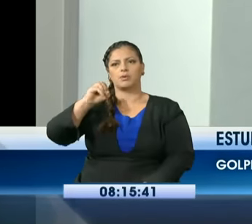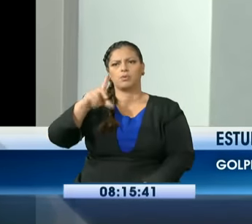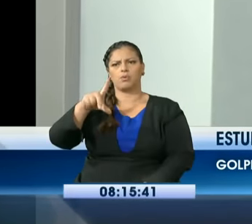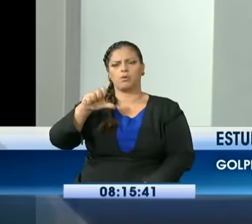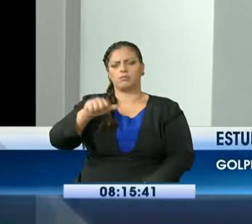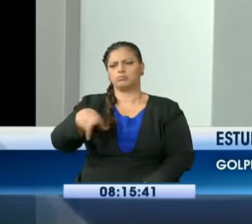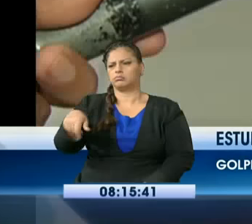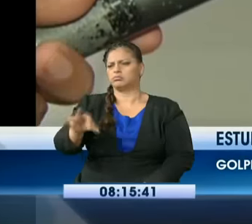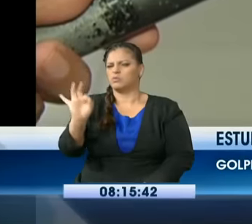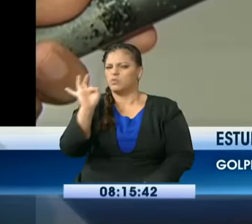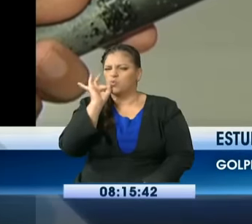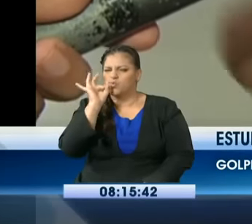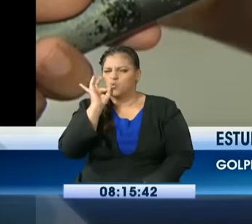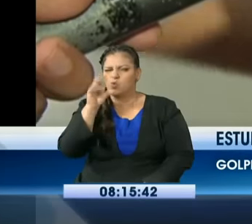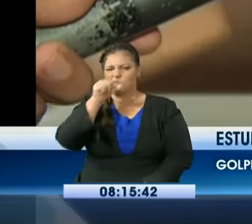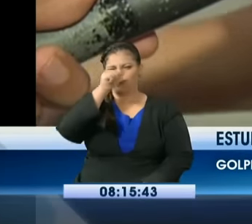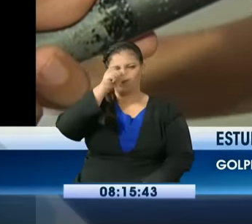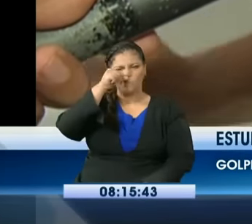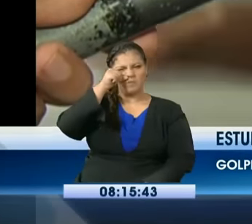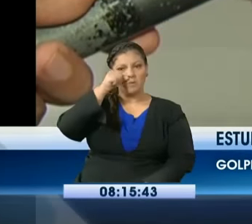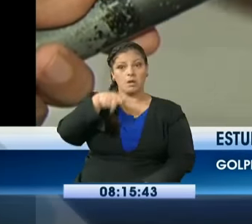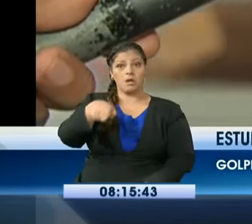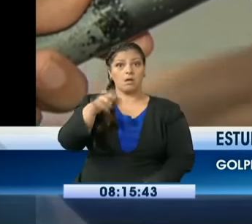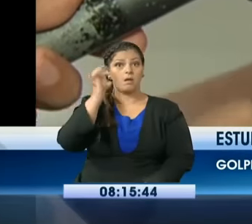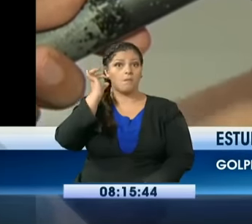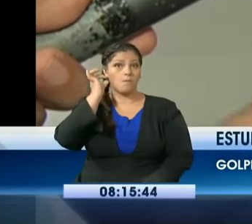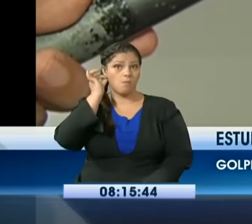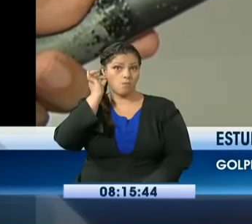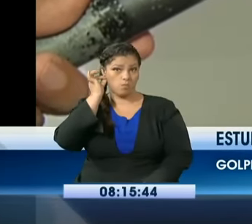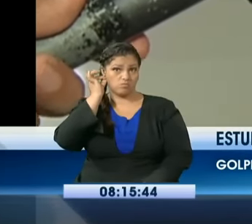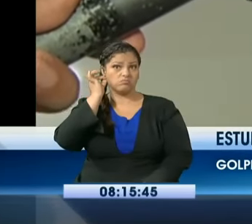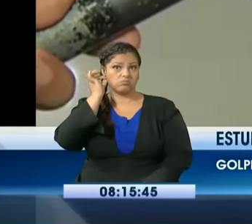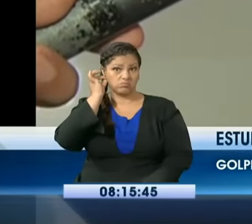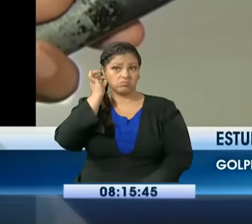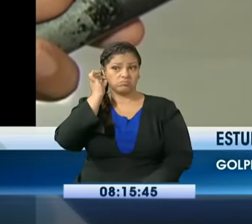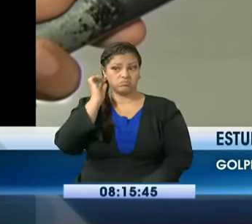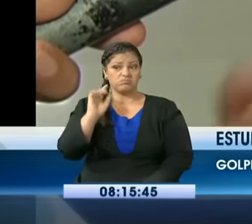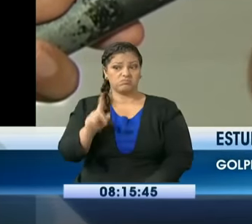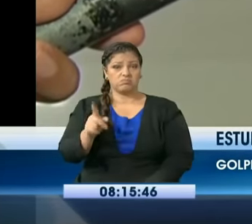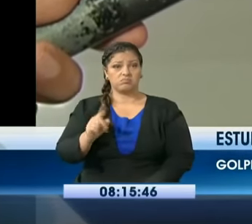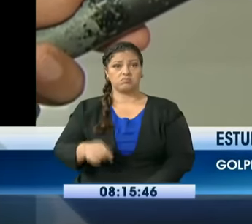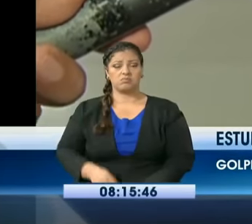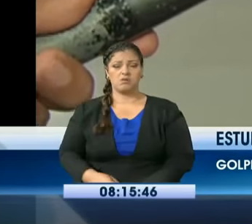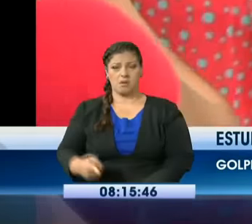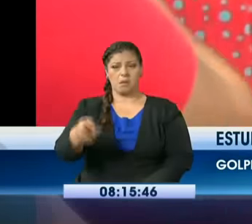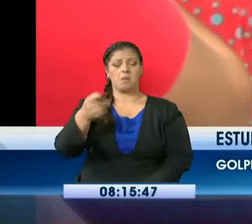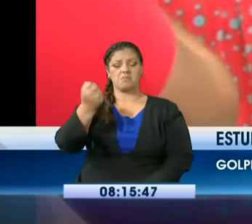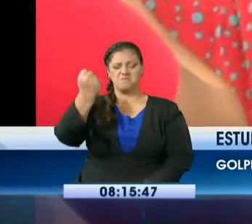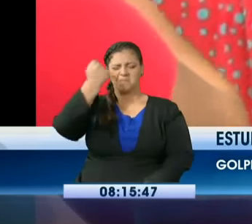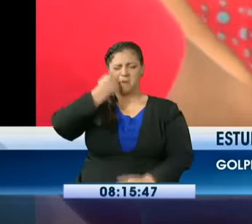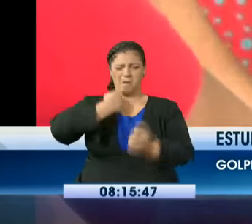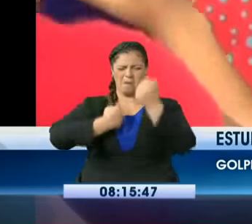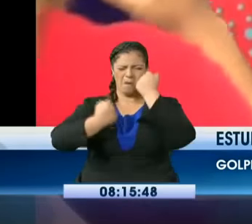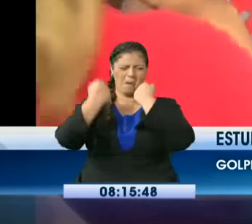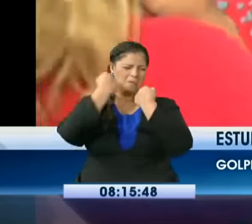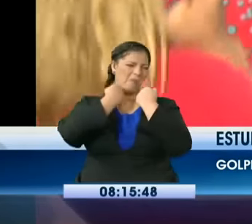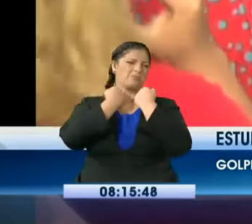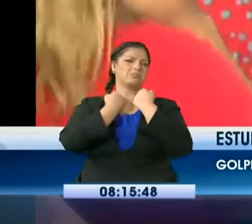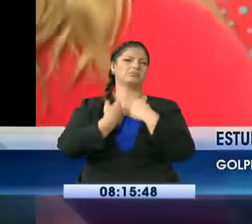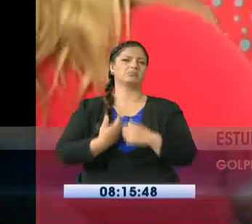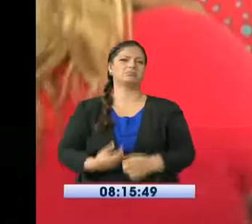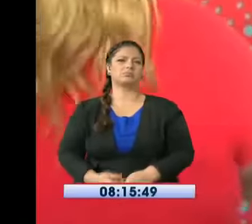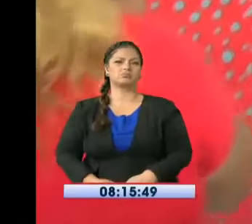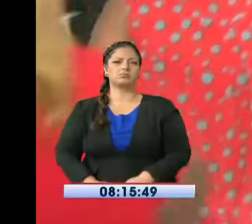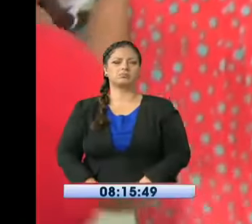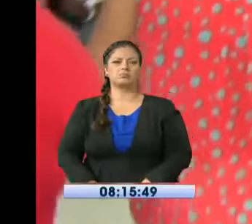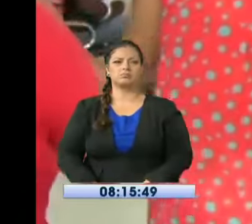esquina, ya. Pasa también con esa mujer, según supuestas mujeres, ya. Ella fue que me golpeó. ¿Y el problema de ella? Informó